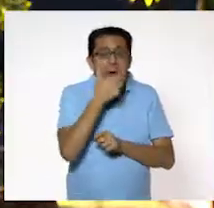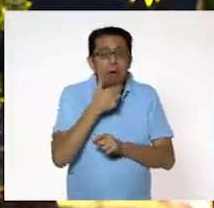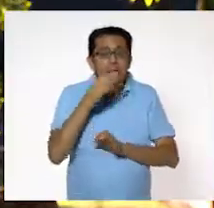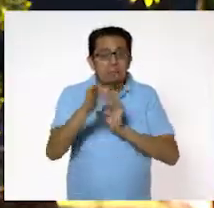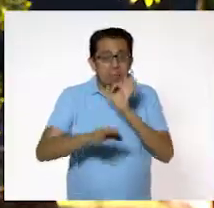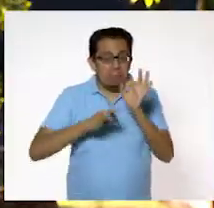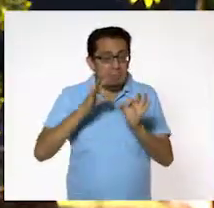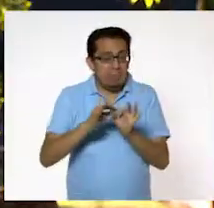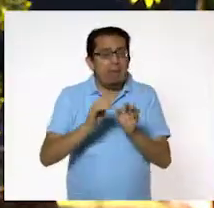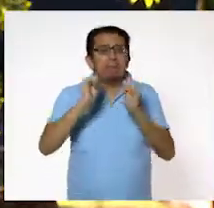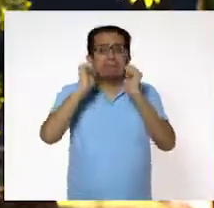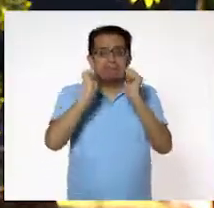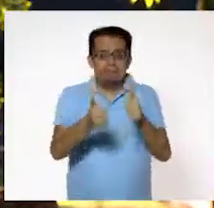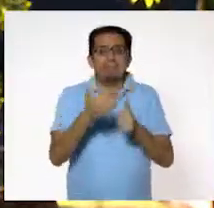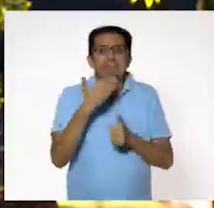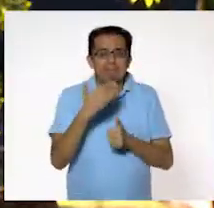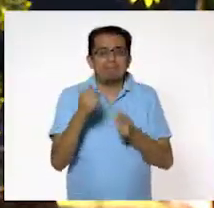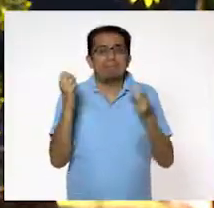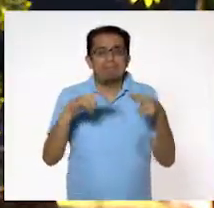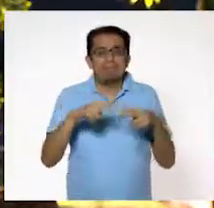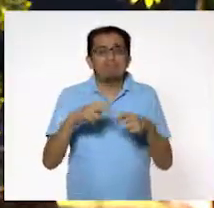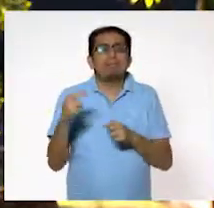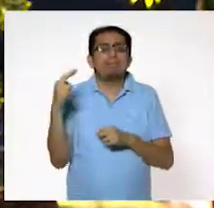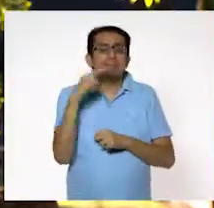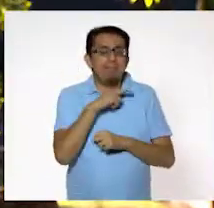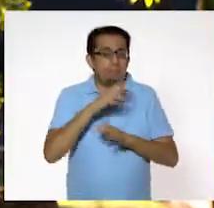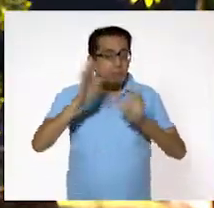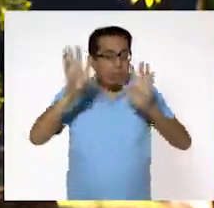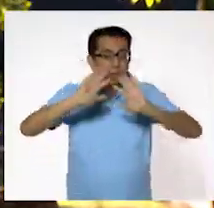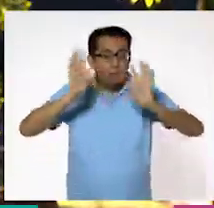¡Muy bien! ¡Nos vemos pronto!